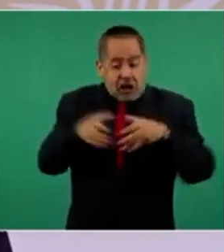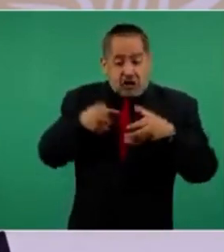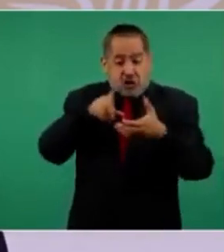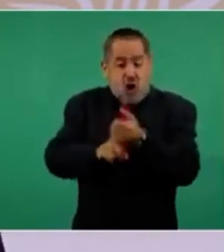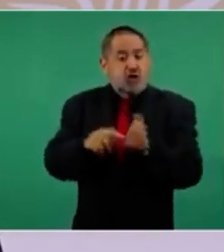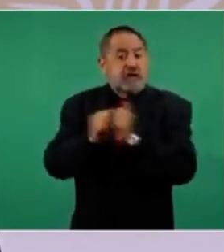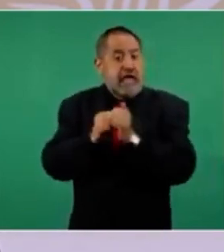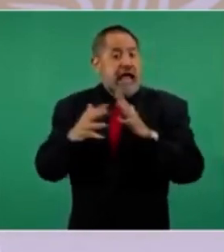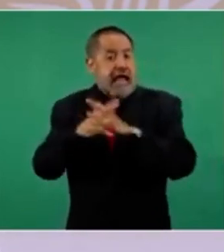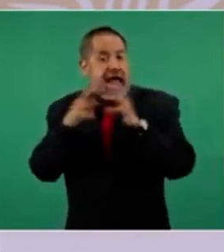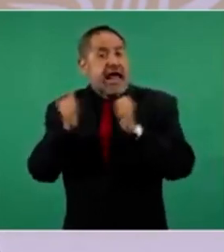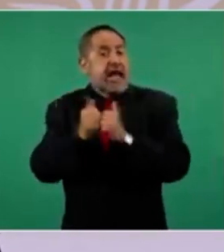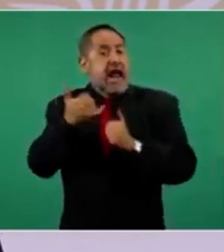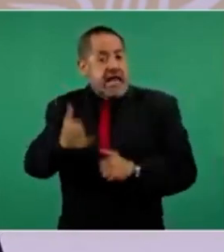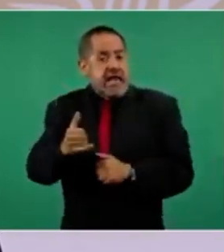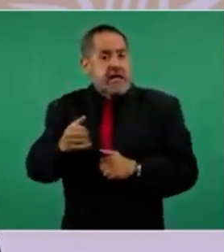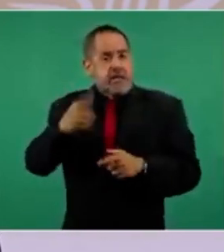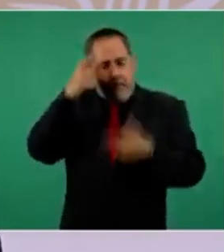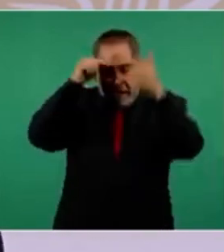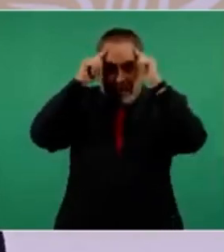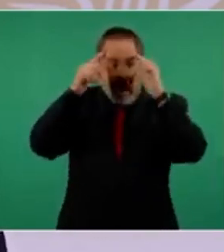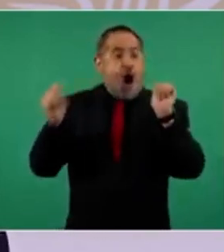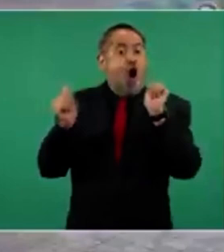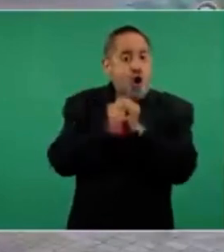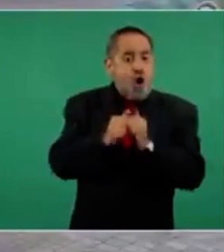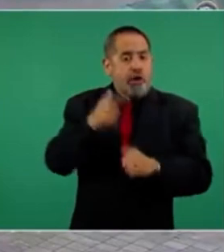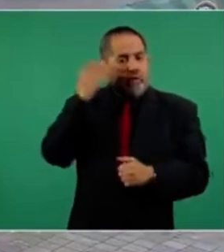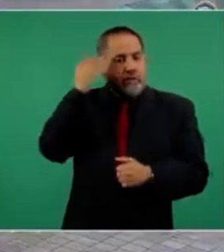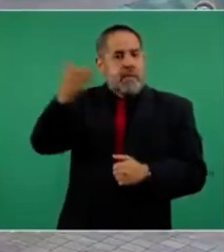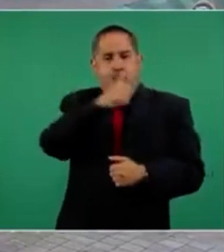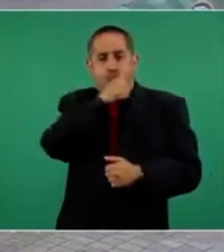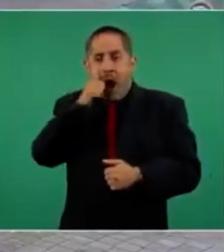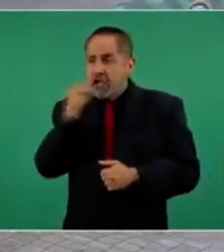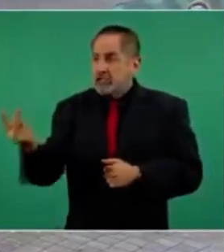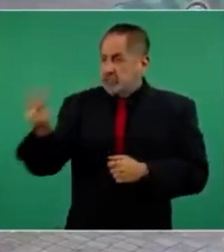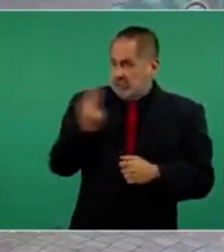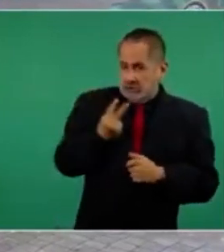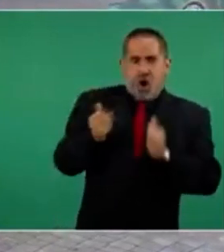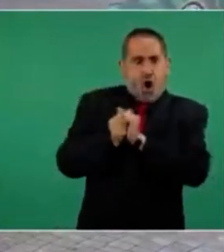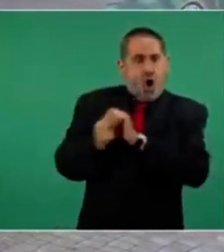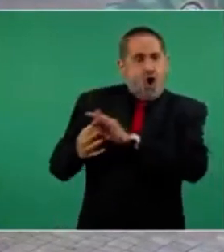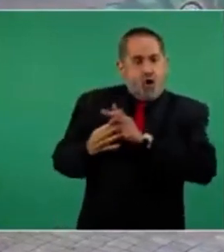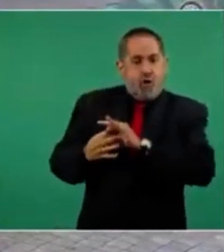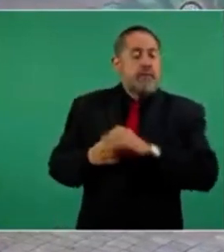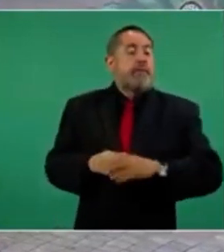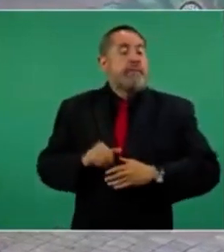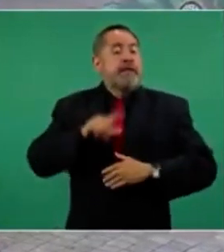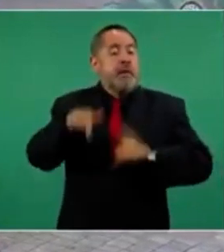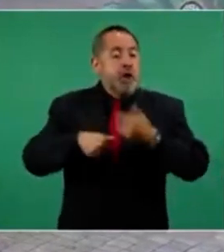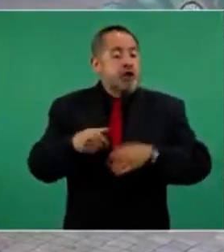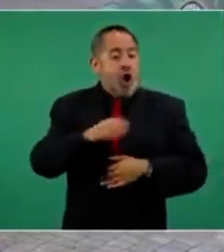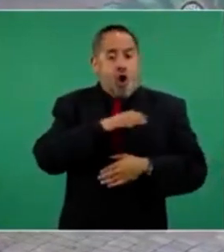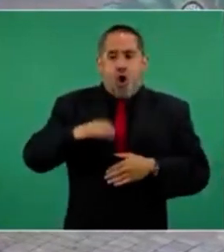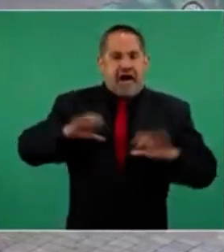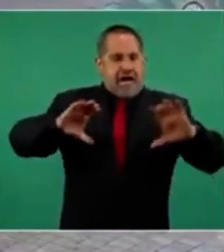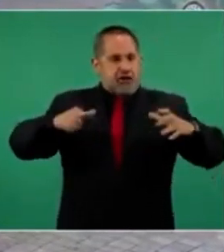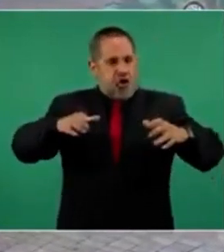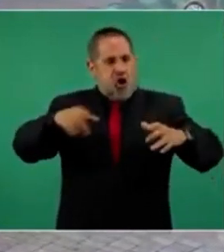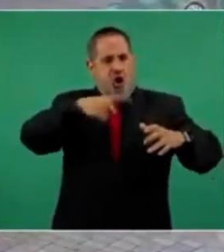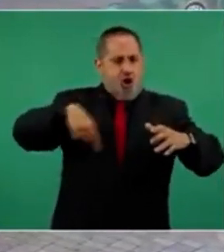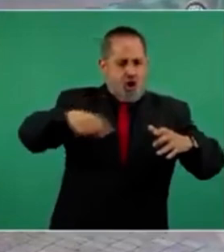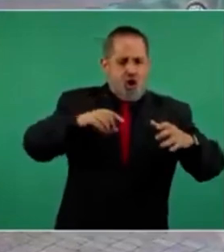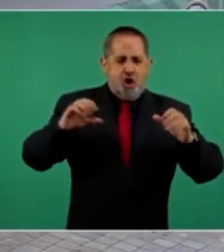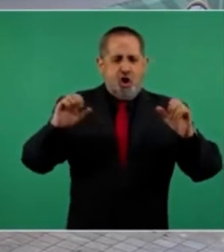Juárez durante la Guerra de la Reforma. En el Congreso, el gobierno, el exilio o la guerra al